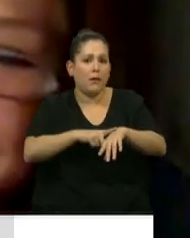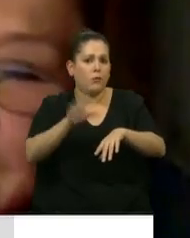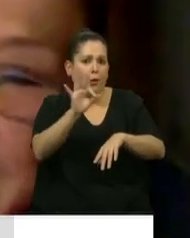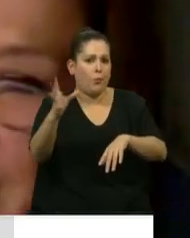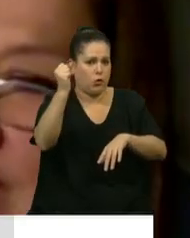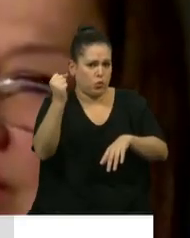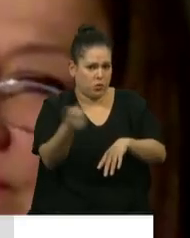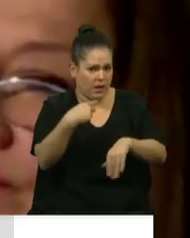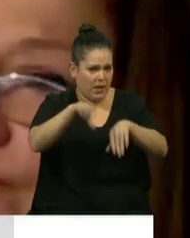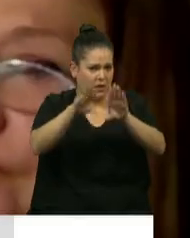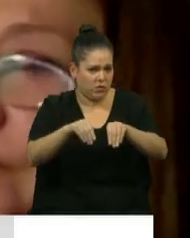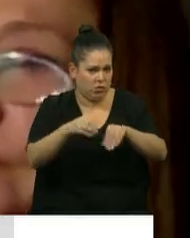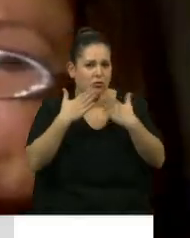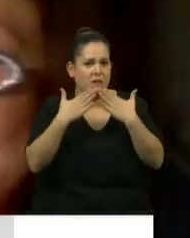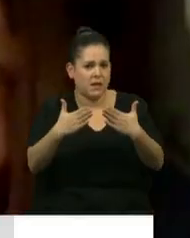Gracias.